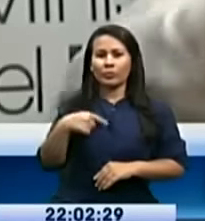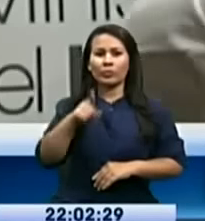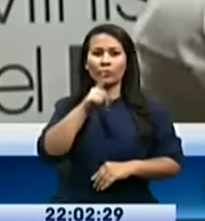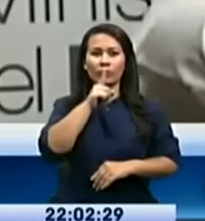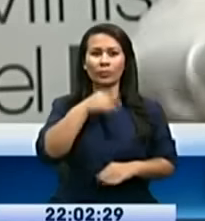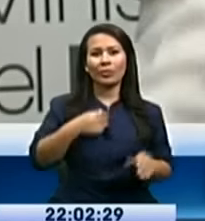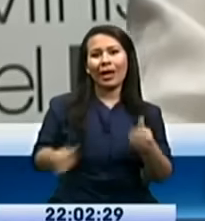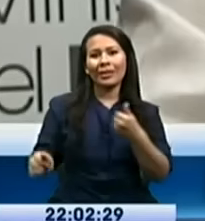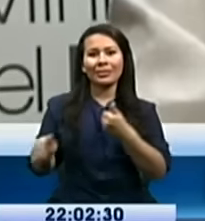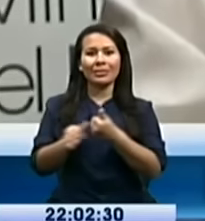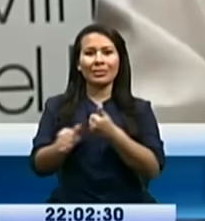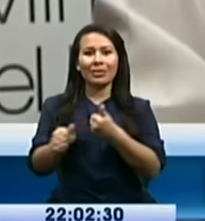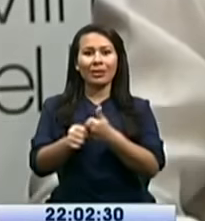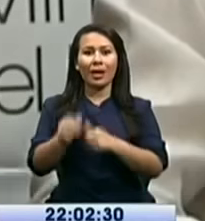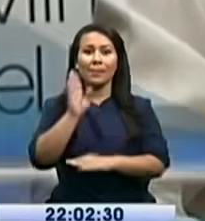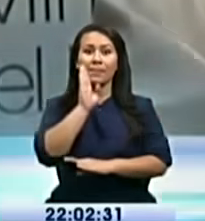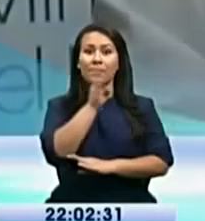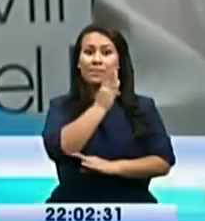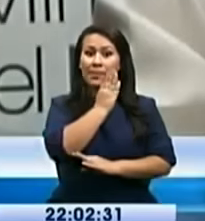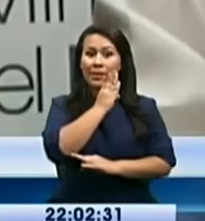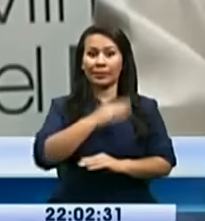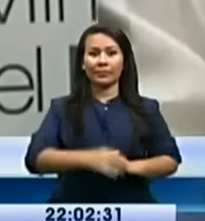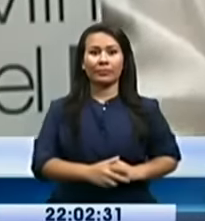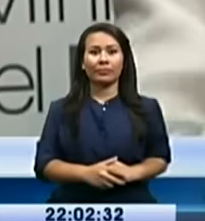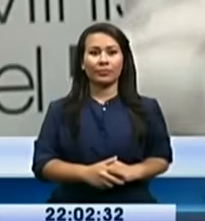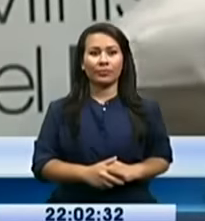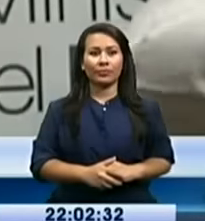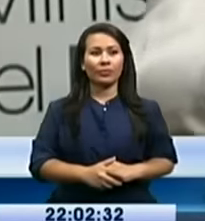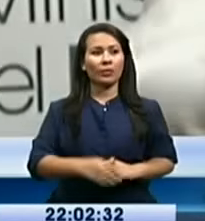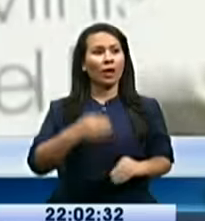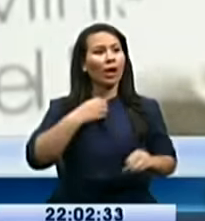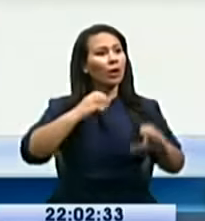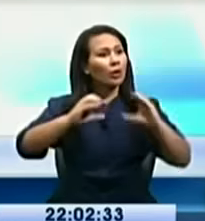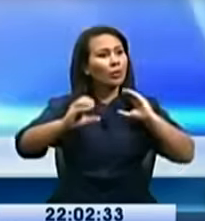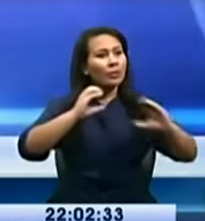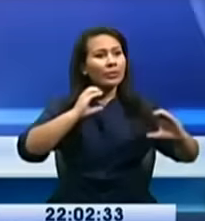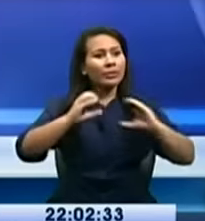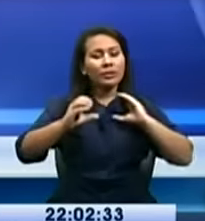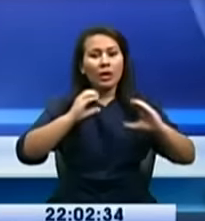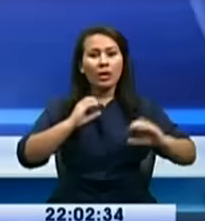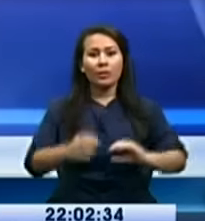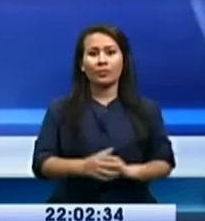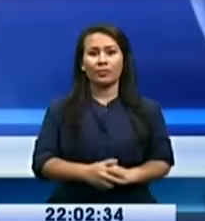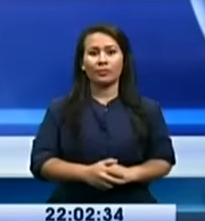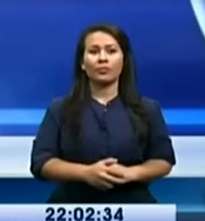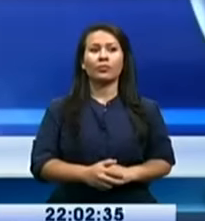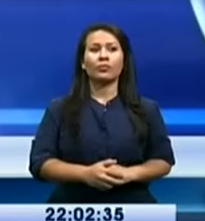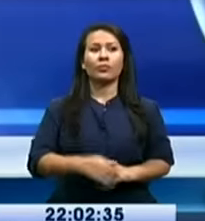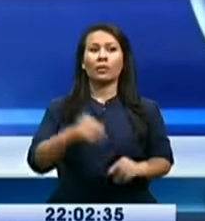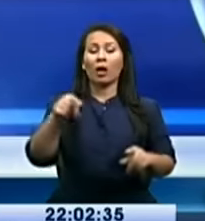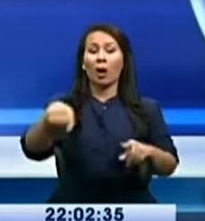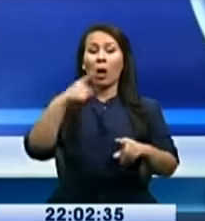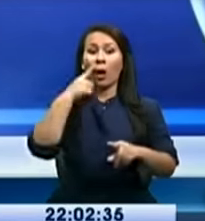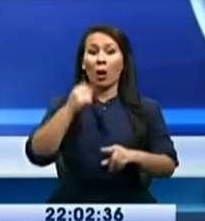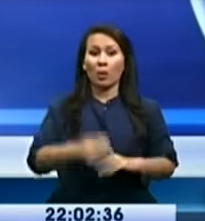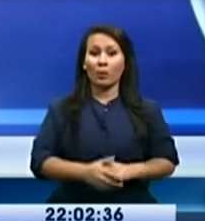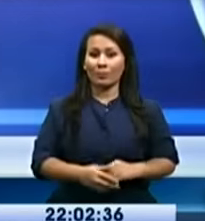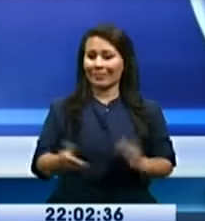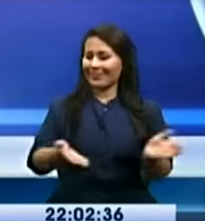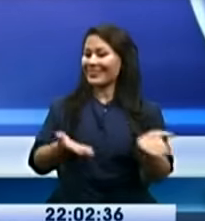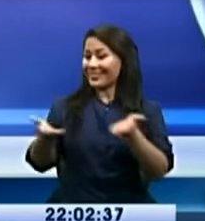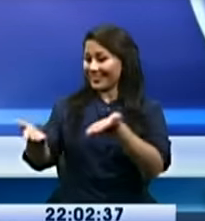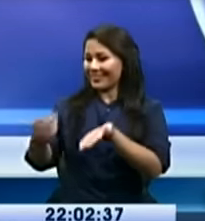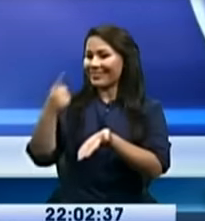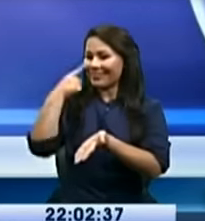Se acercaron a la barra y hablaron, y obviamente alias El Rojo le presentó al